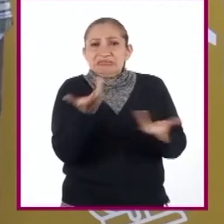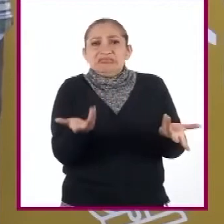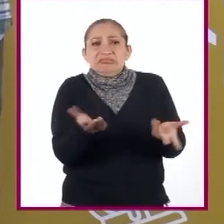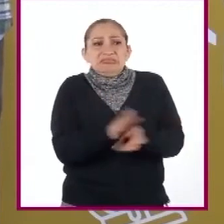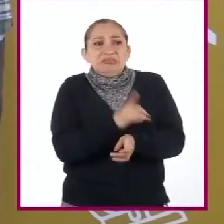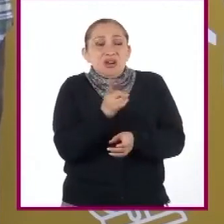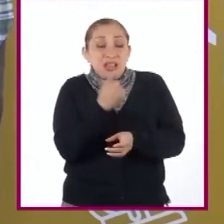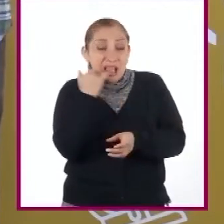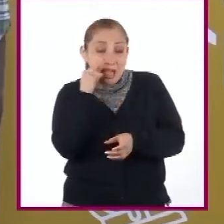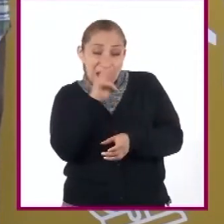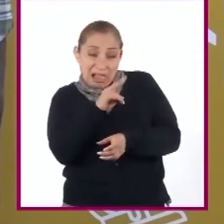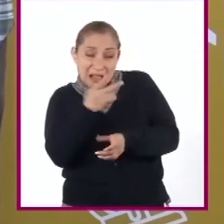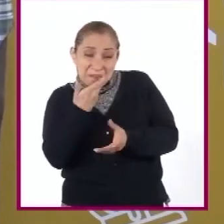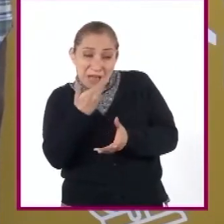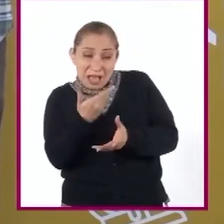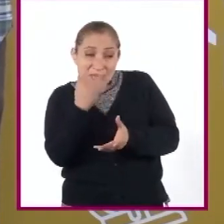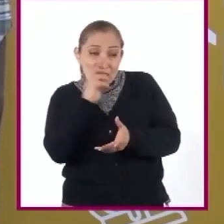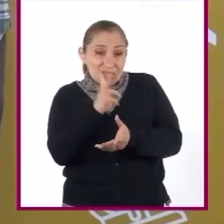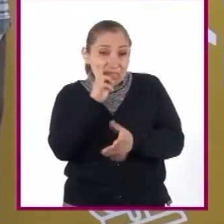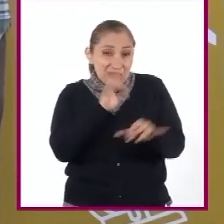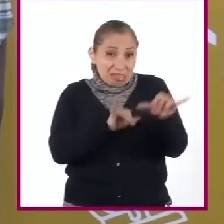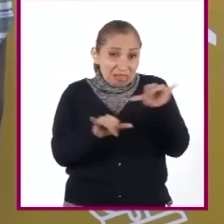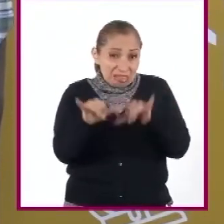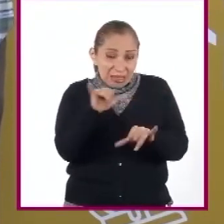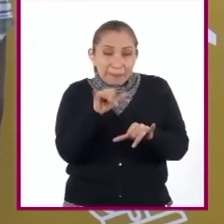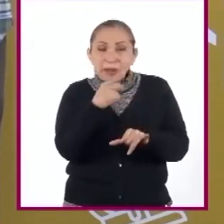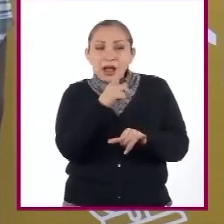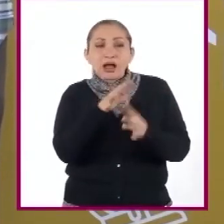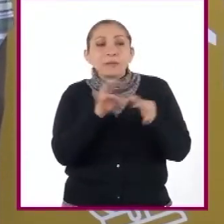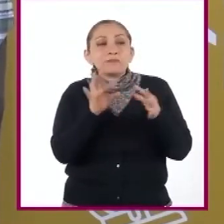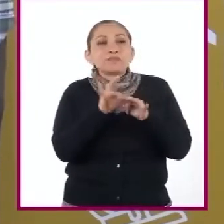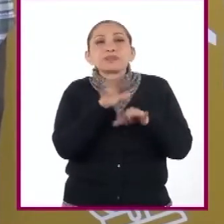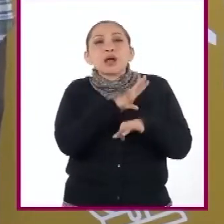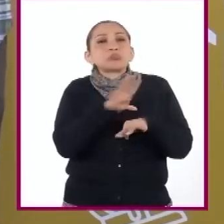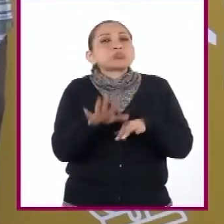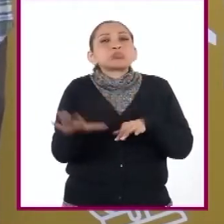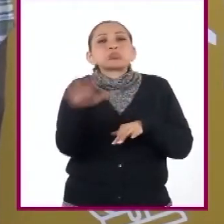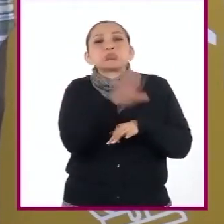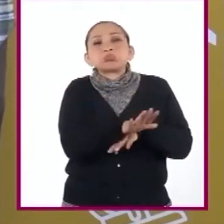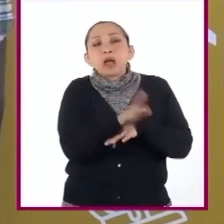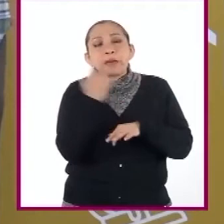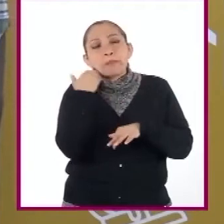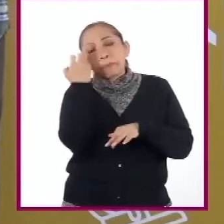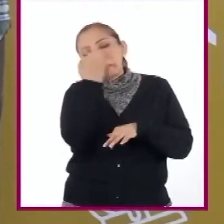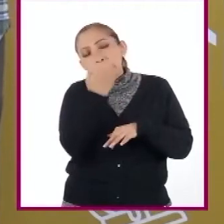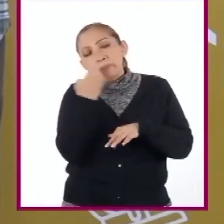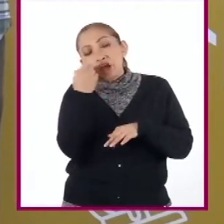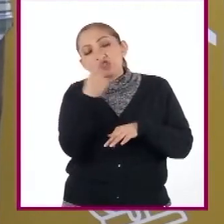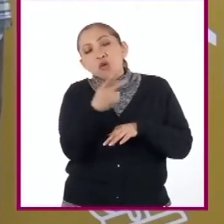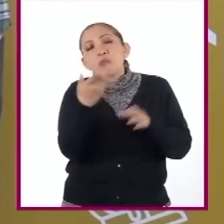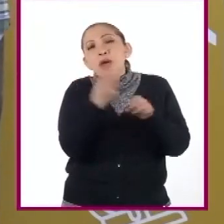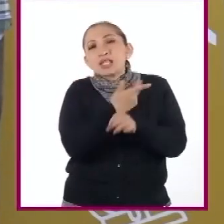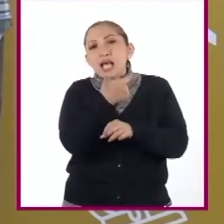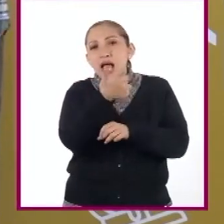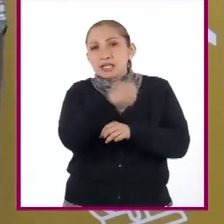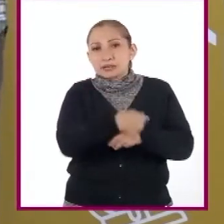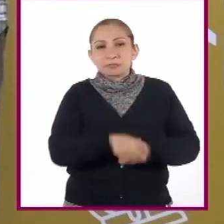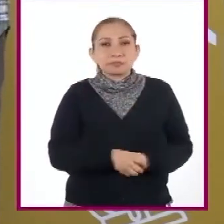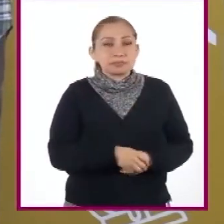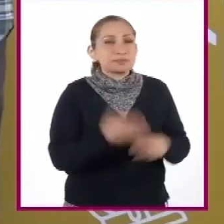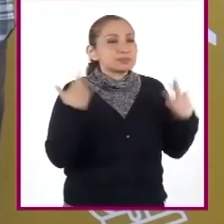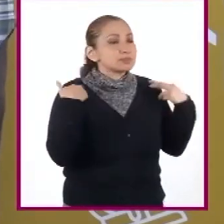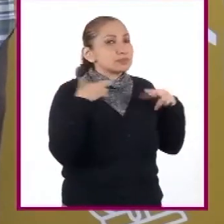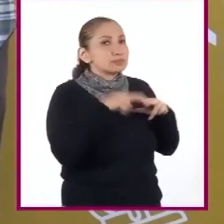de vista práctico y experimental, por lo que describió de manera estadística y predictiva su comportamiento.